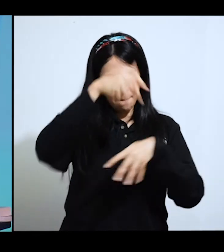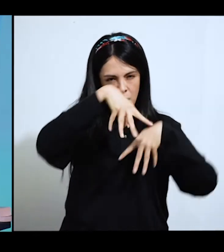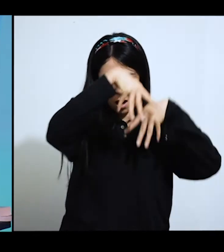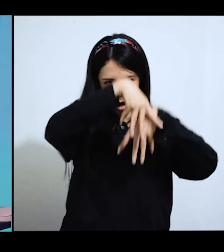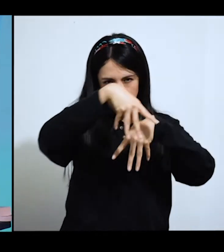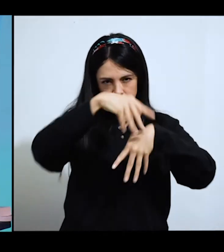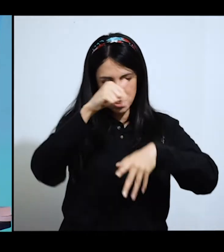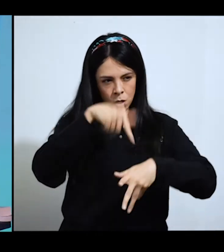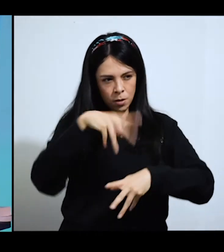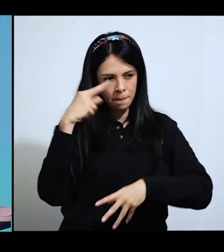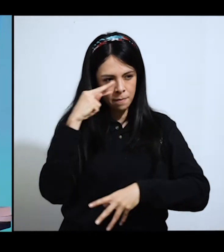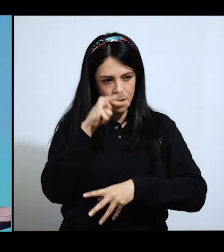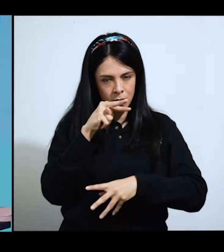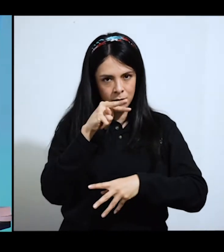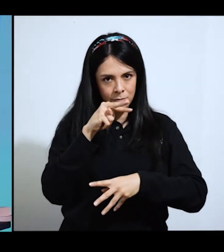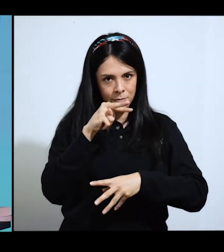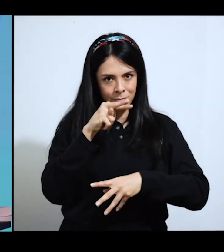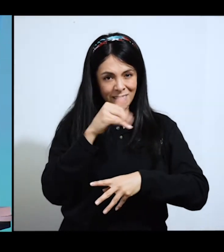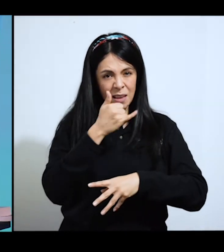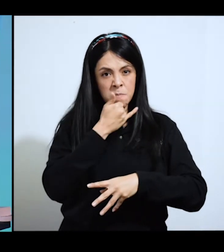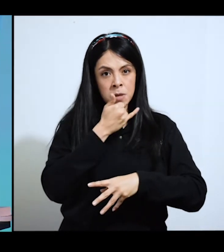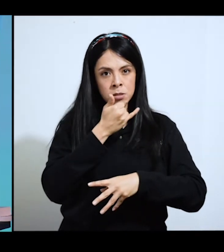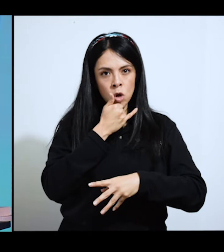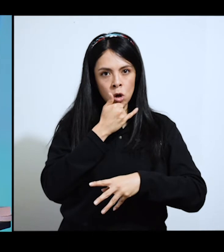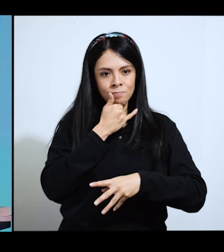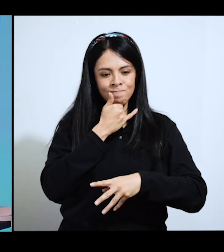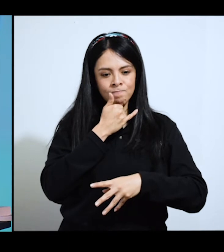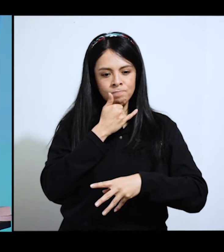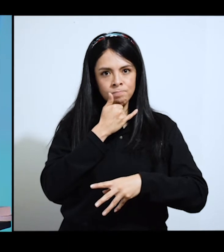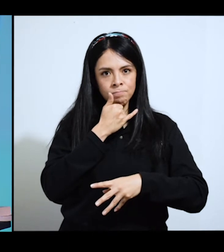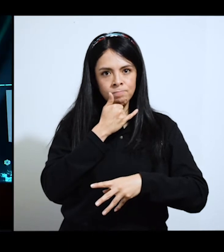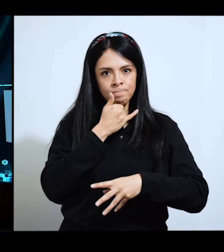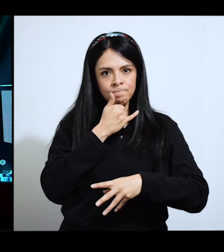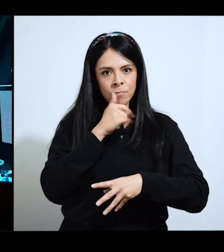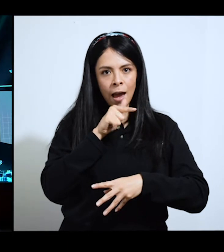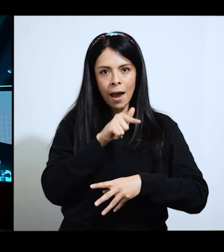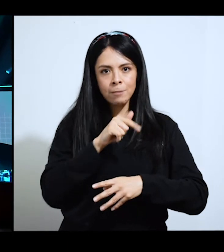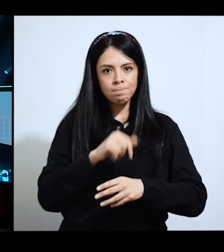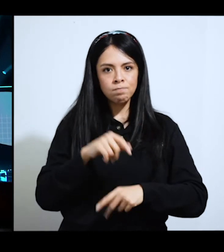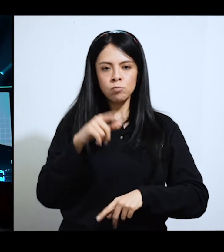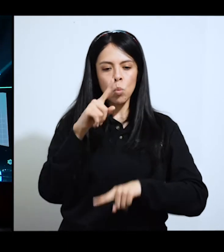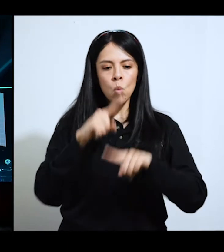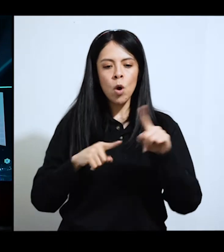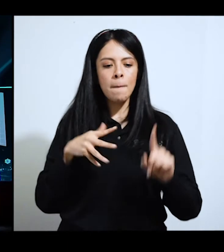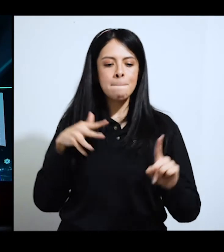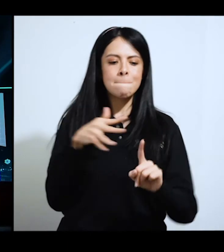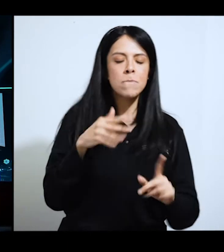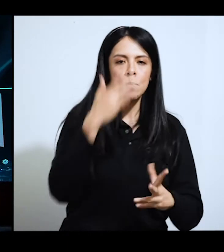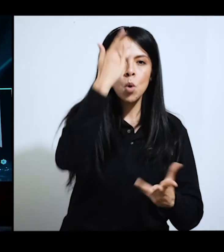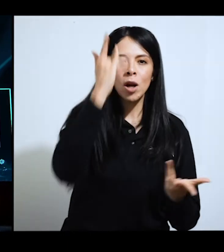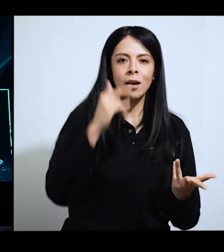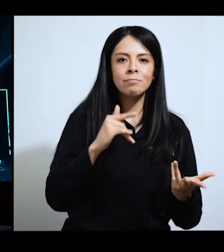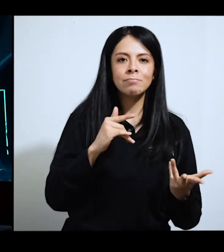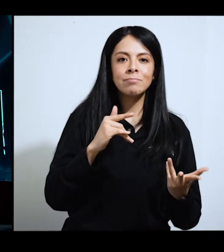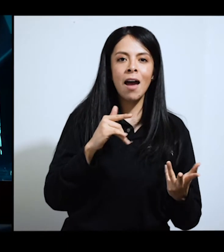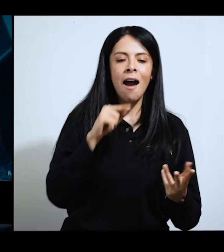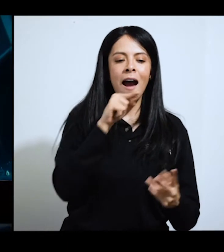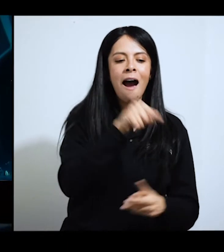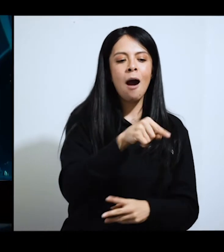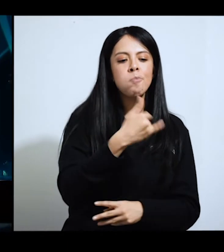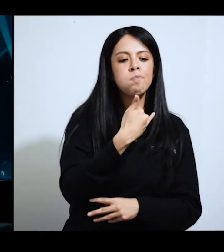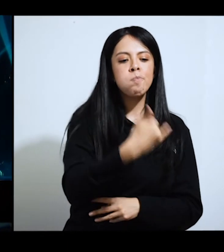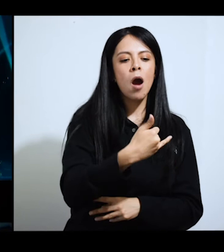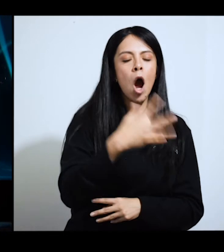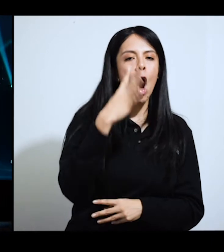obstáculo: un hombre de Dios, un hombre de oración, un hombre que amaba